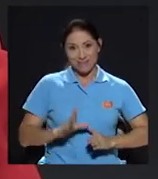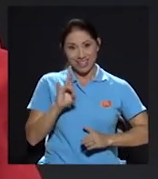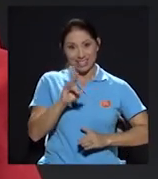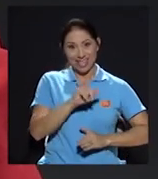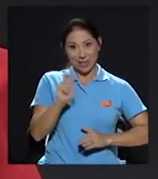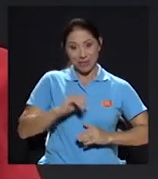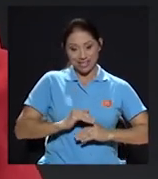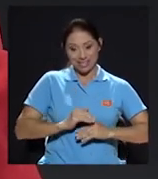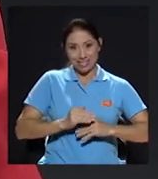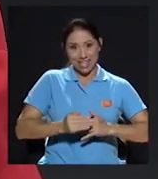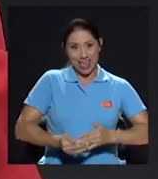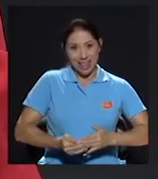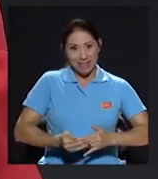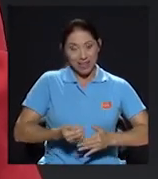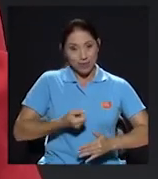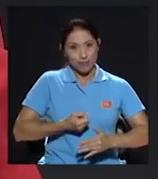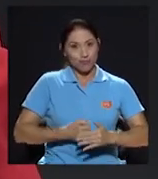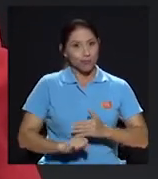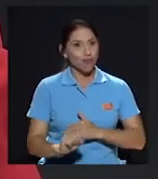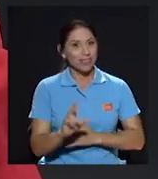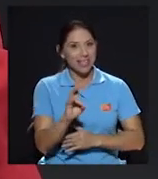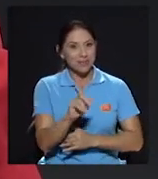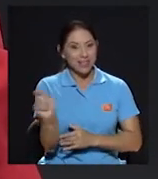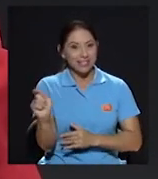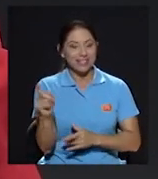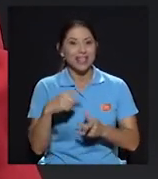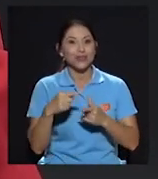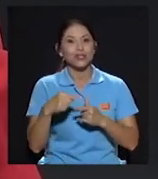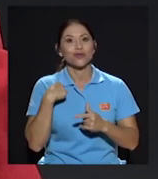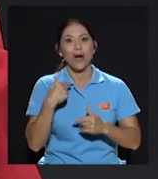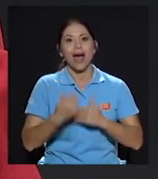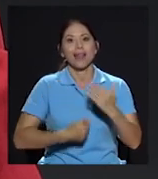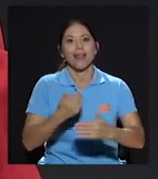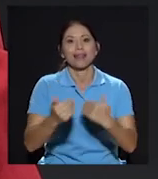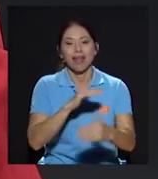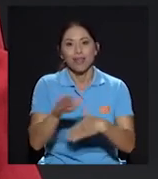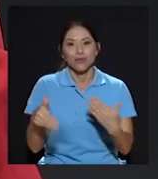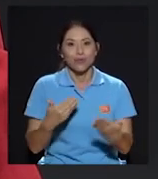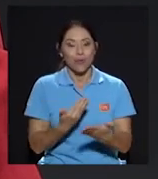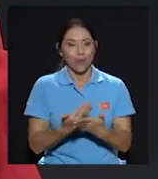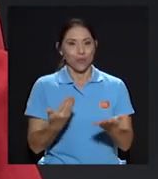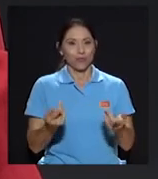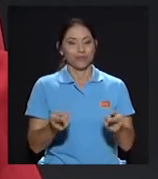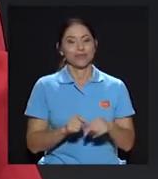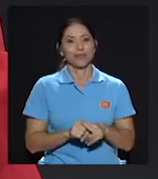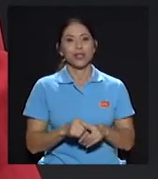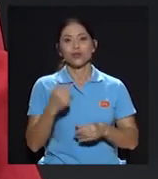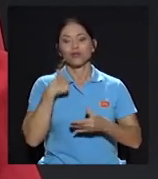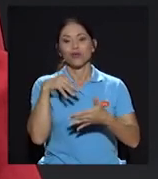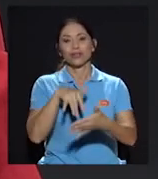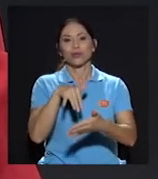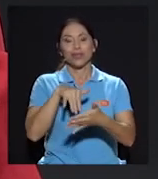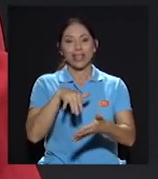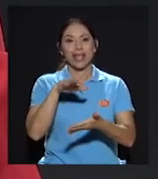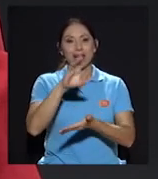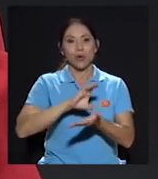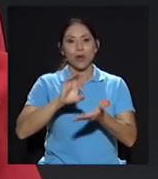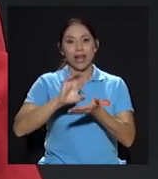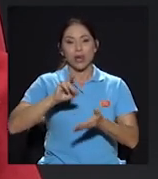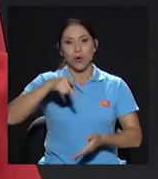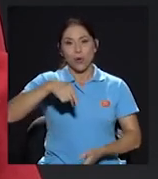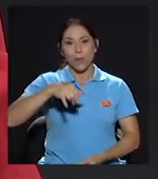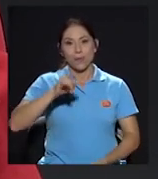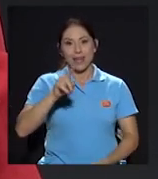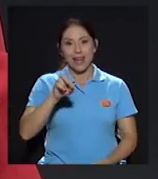andaba adelantada todo lo que realmente incluso para nacer ya estudié en el colegio el pilar en el